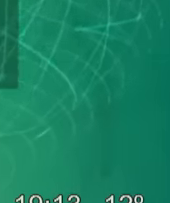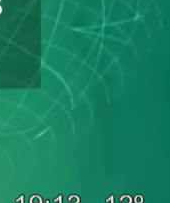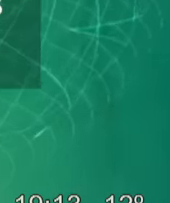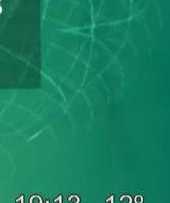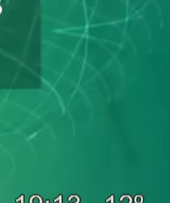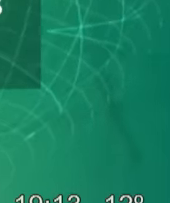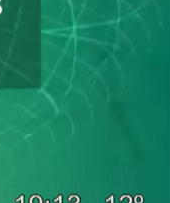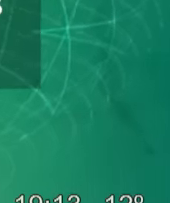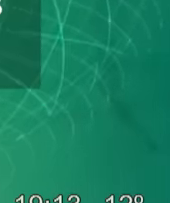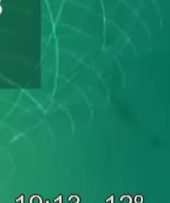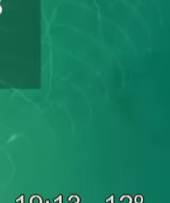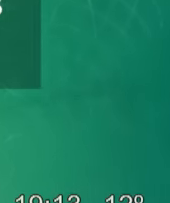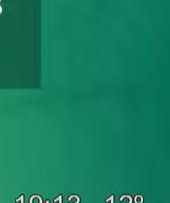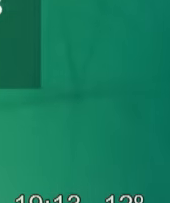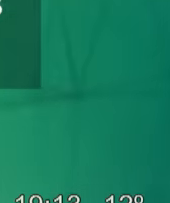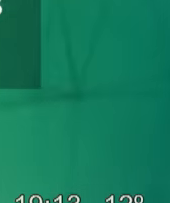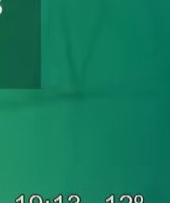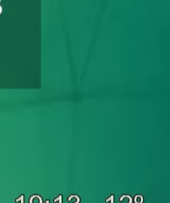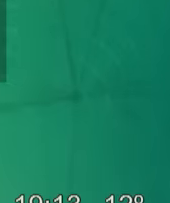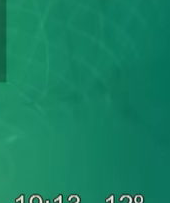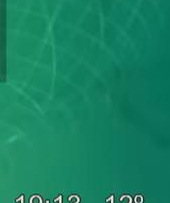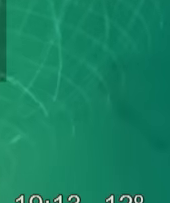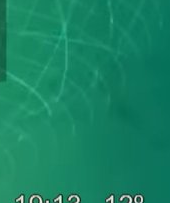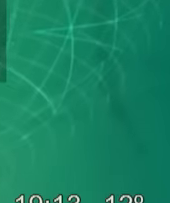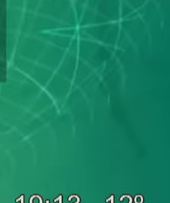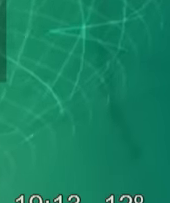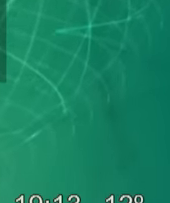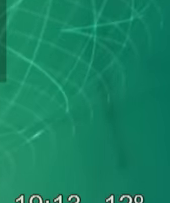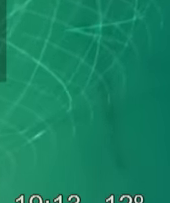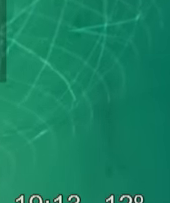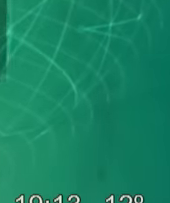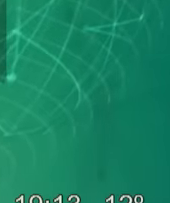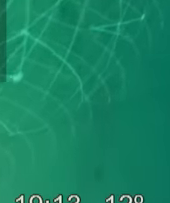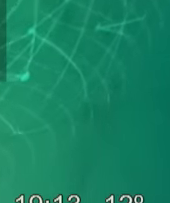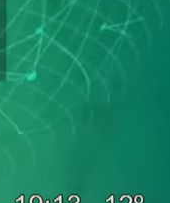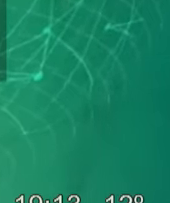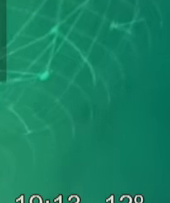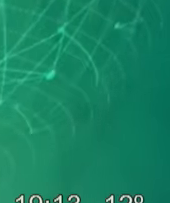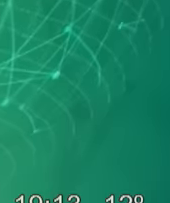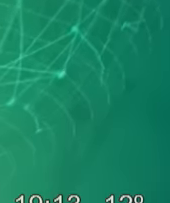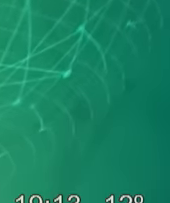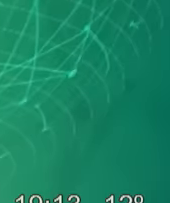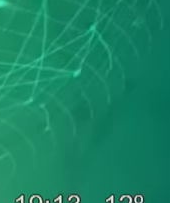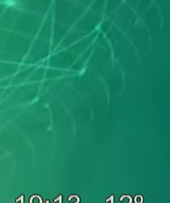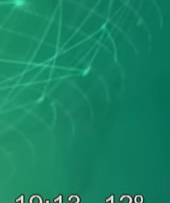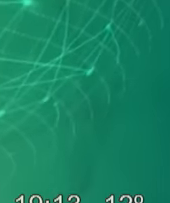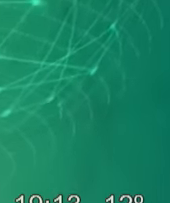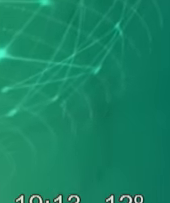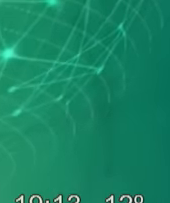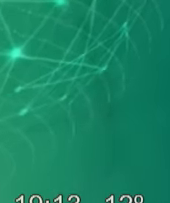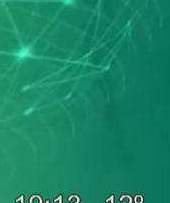tipa. Que por lo menos, viste, no guaranqué con las preguntas. Que mande, vos me dijiste que te mando 2 mails. Que mande un tercero y que no sea, viste,